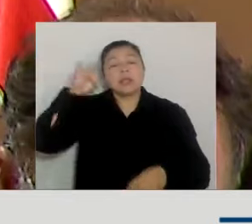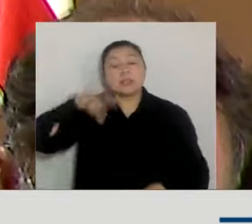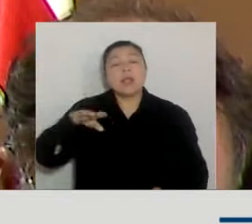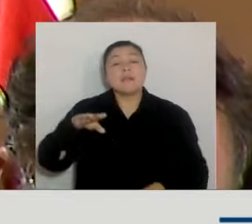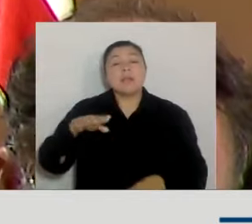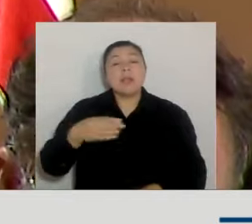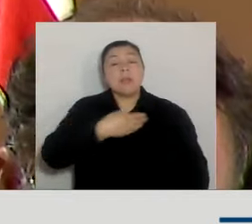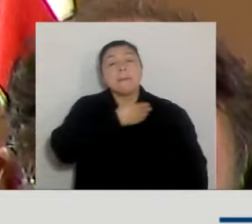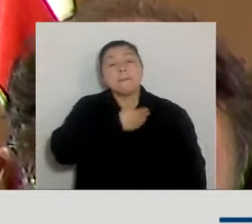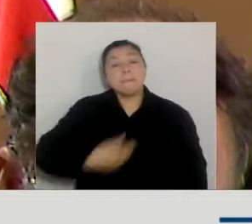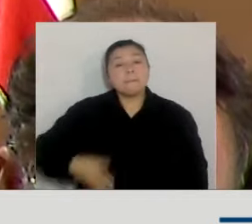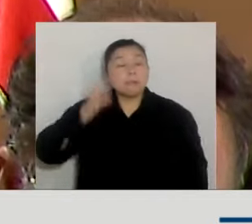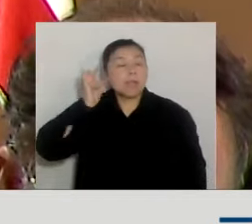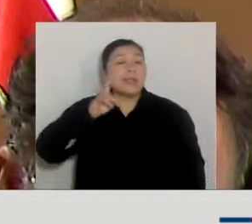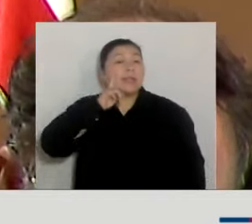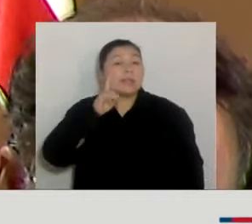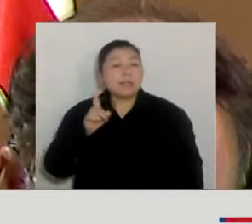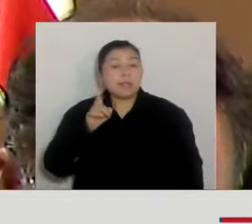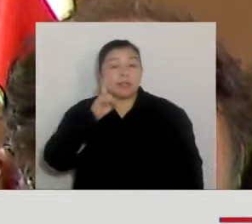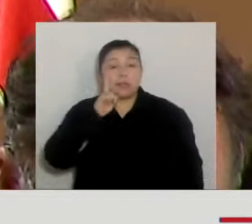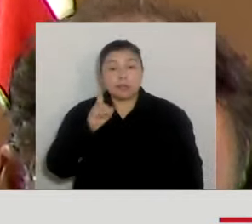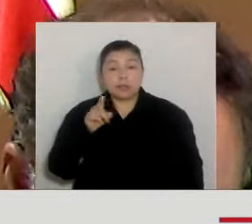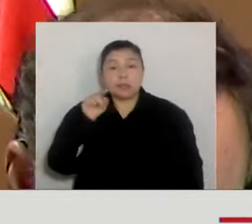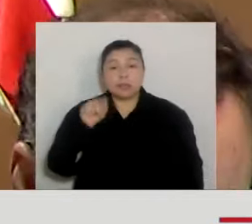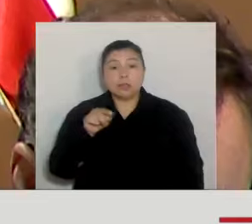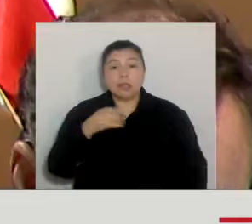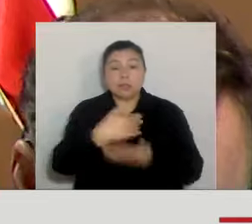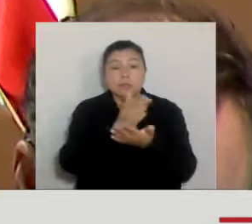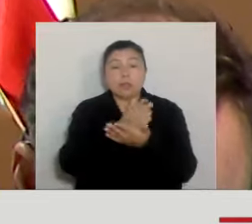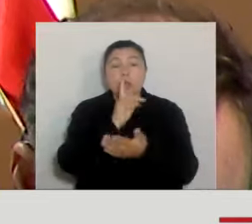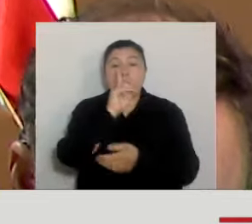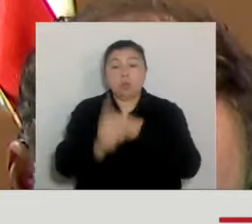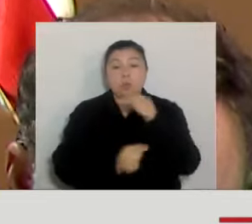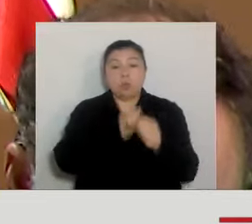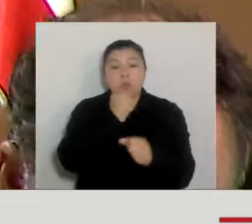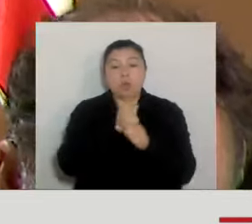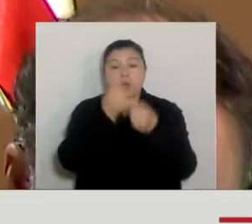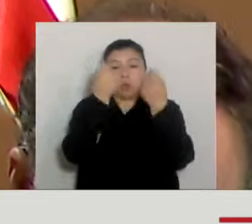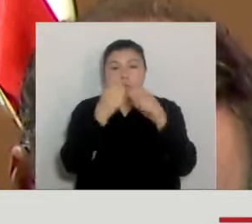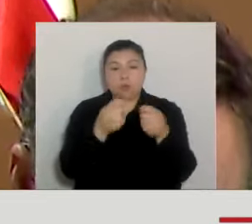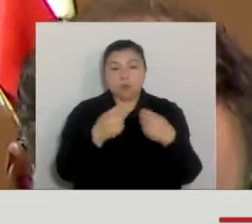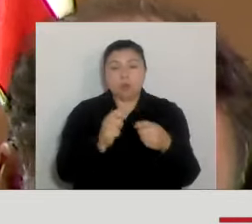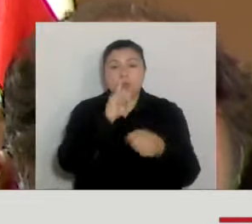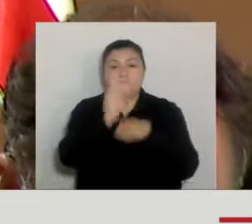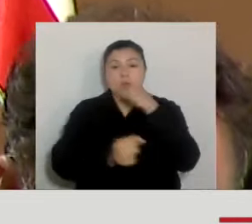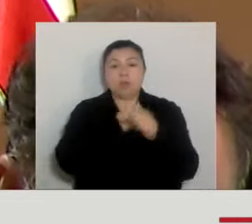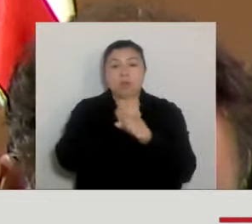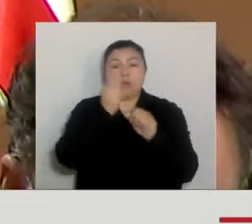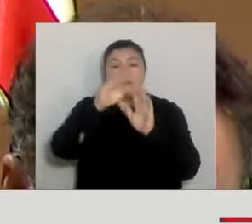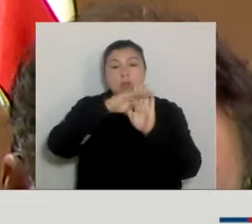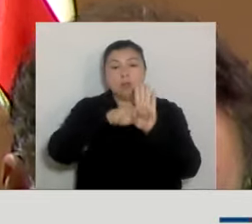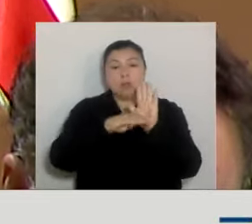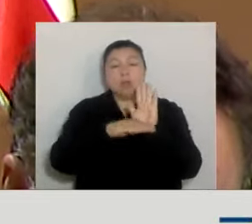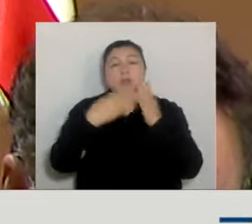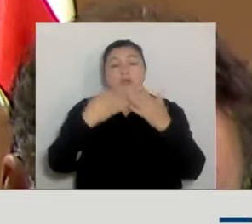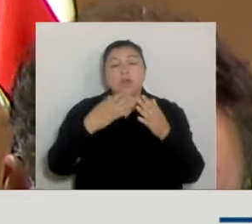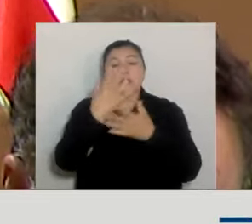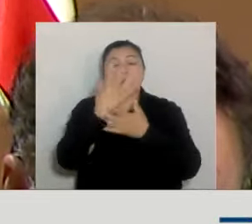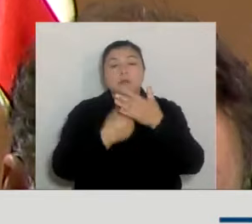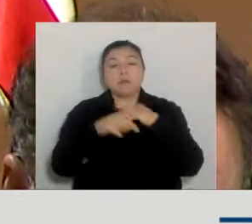tiene tiene que emitir un plan anual y una evaluación anual de los programas por lo tanto ya se va a acabar esto que nos